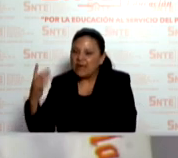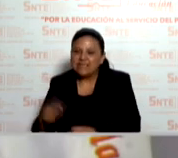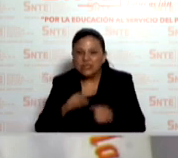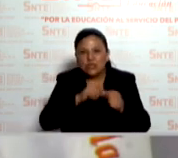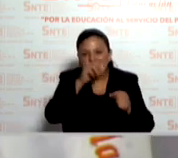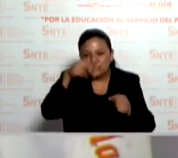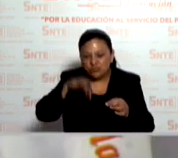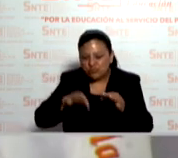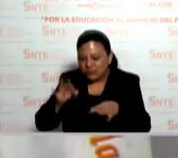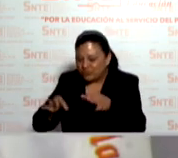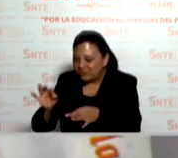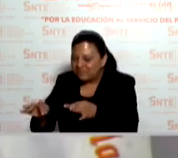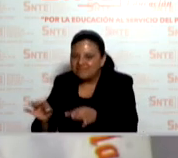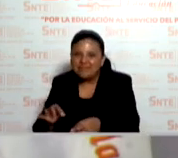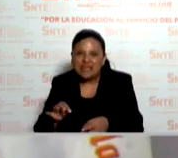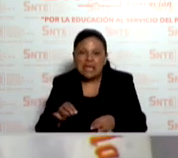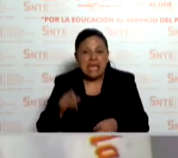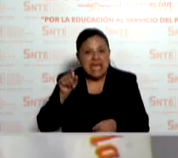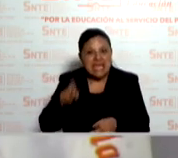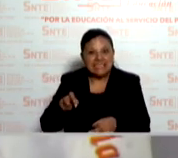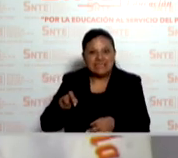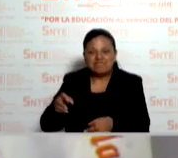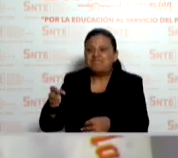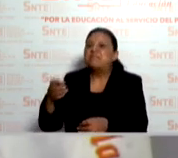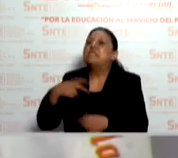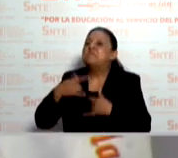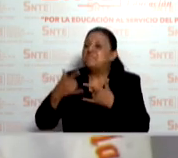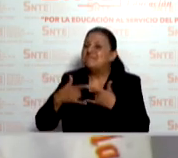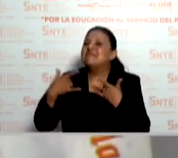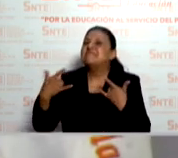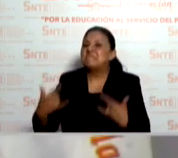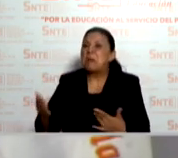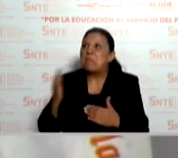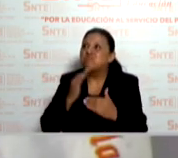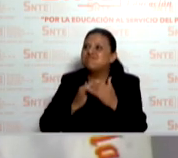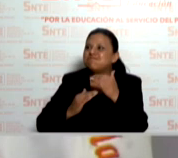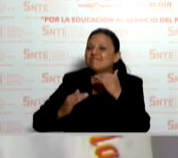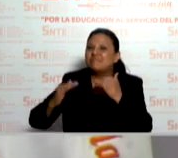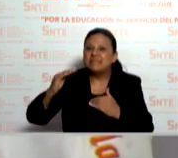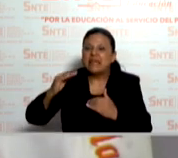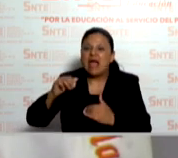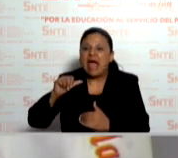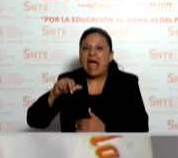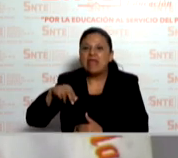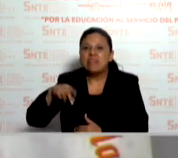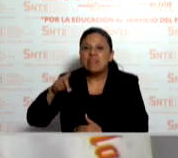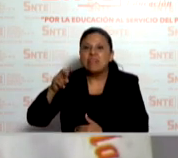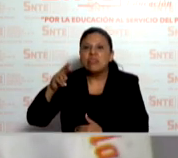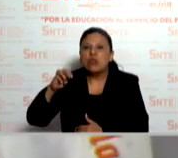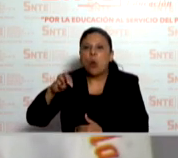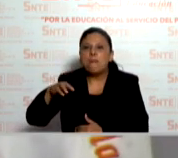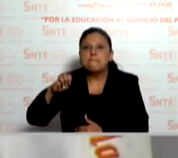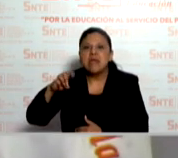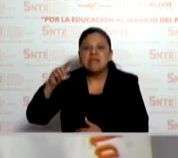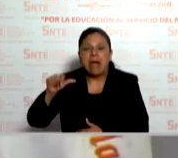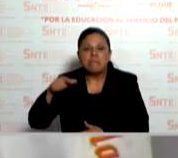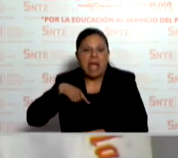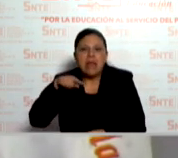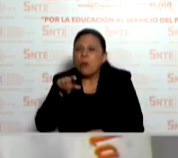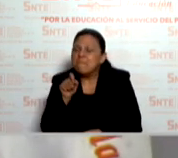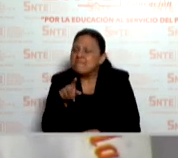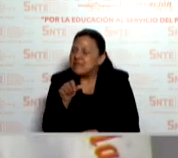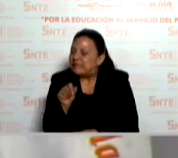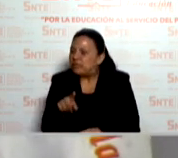de éxito como la de Andrómeda se escriben día a día en las aulas, esos espacios llenos de